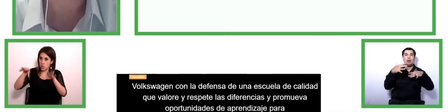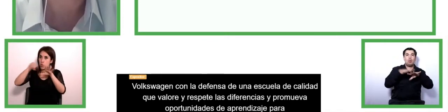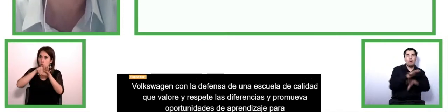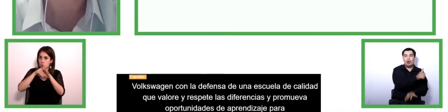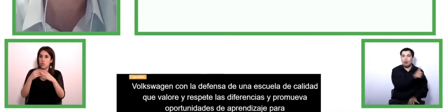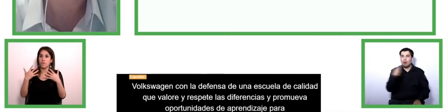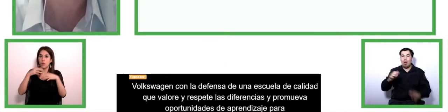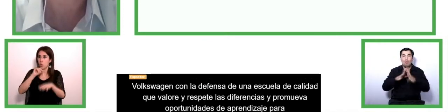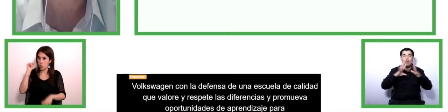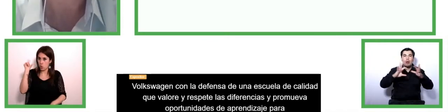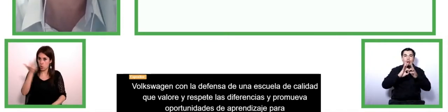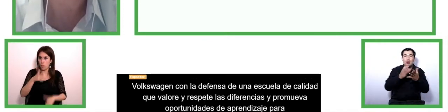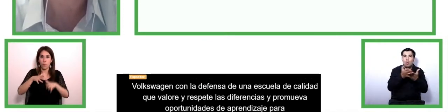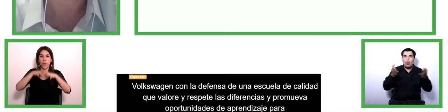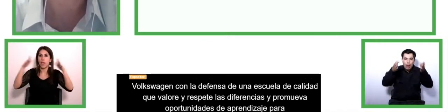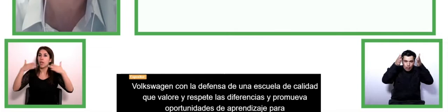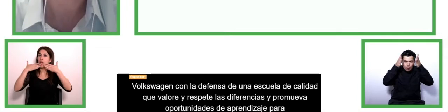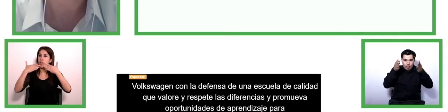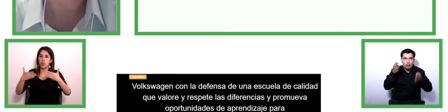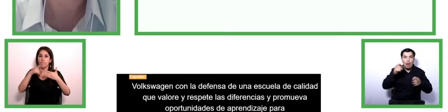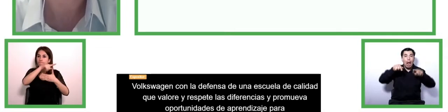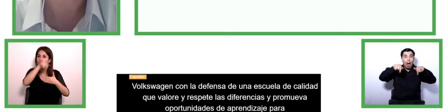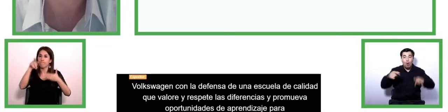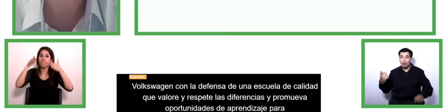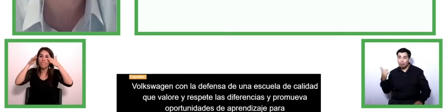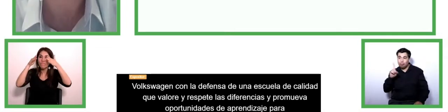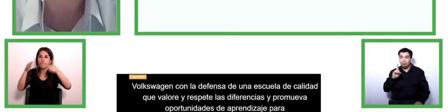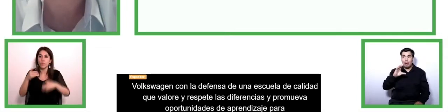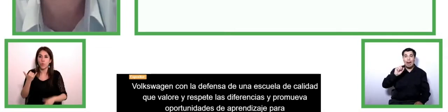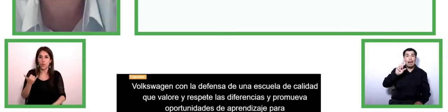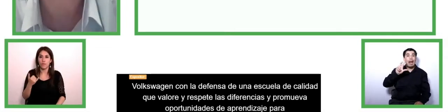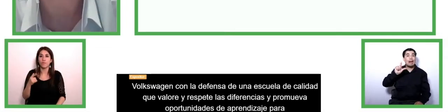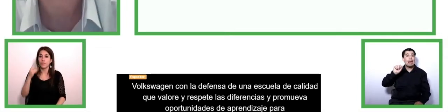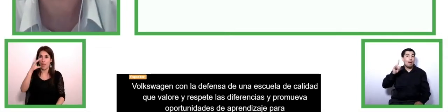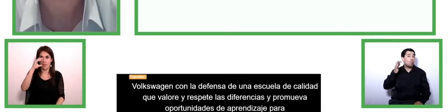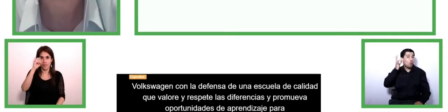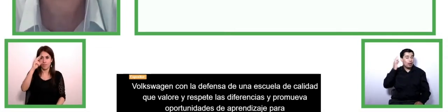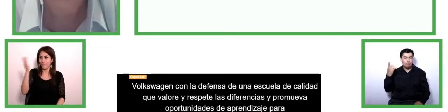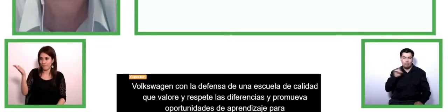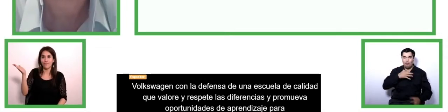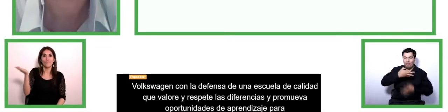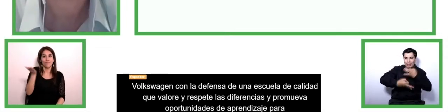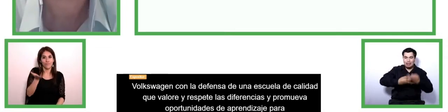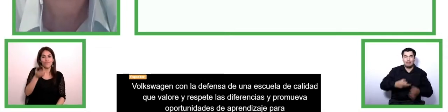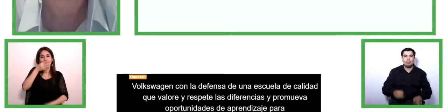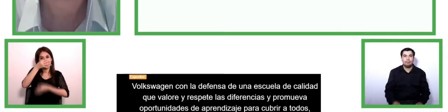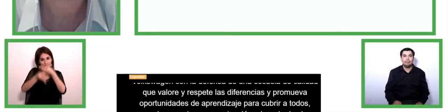Muchas gracias por su atención y ahora le doy la palabra a mi colega Carla Mausch. Gracias.